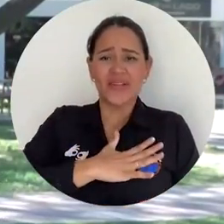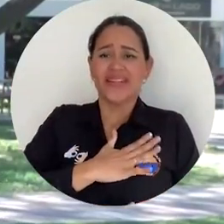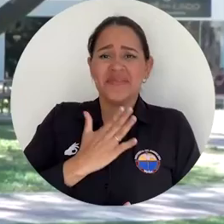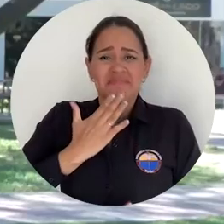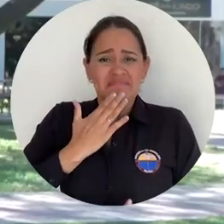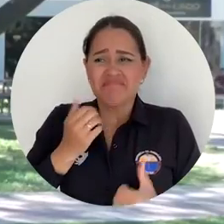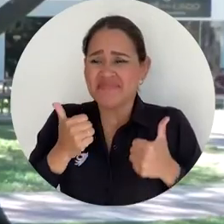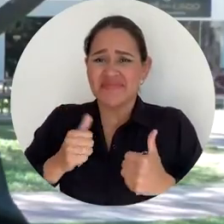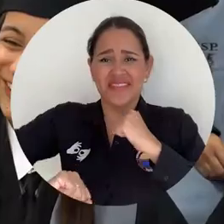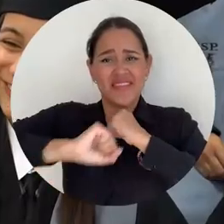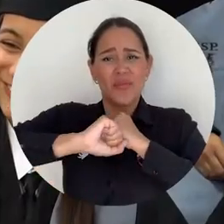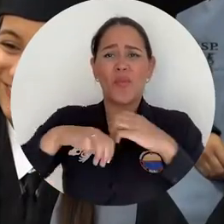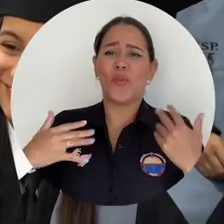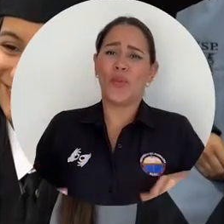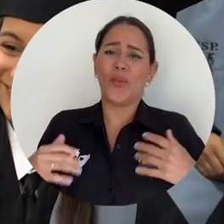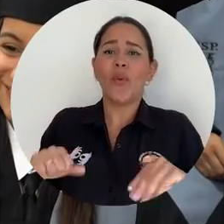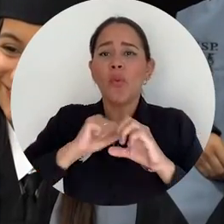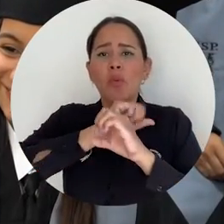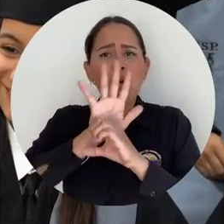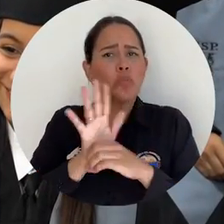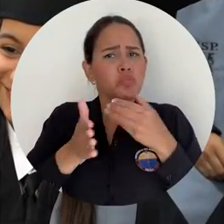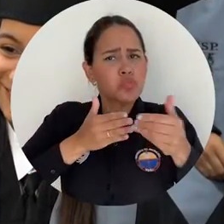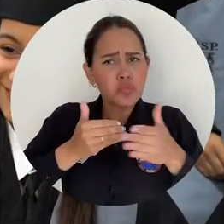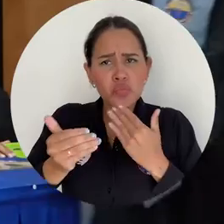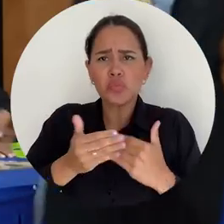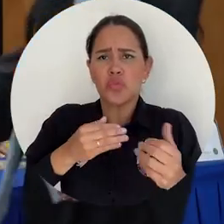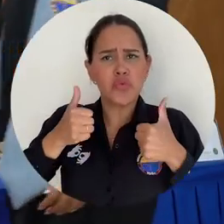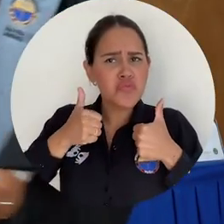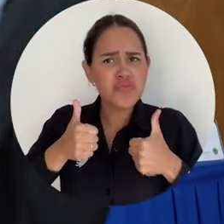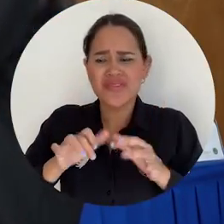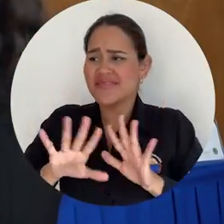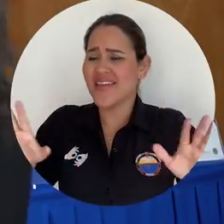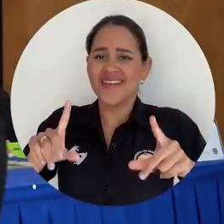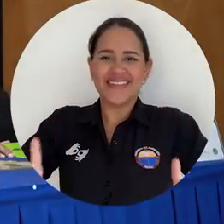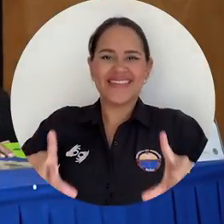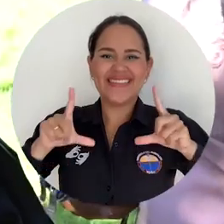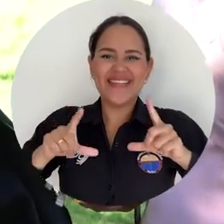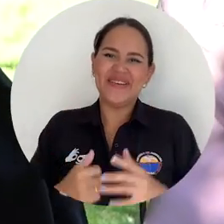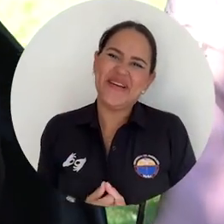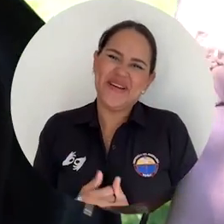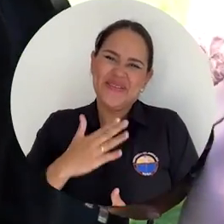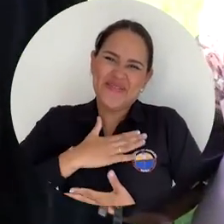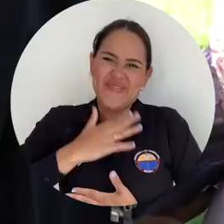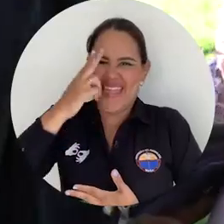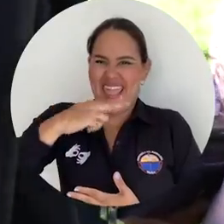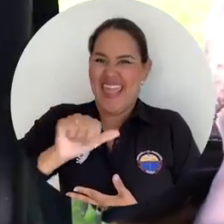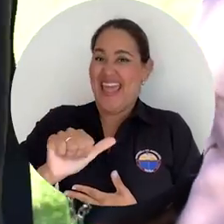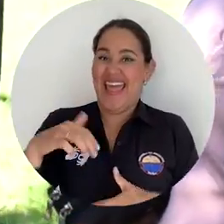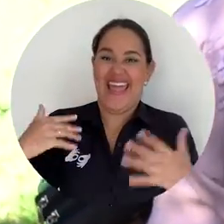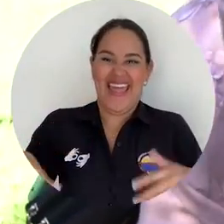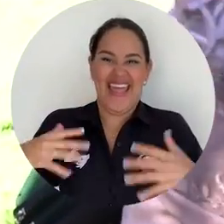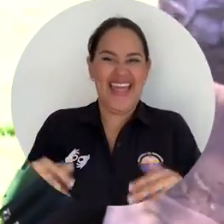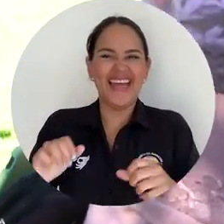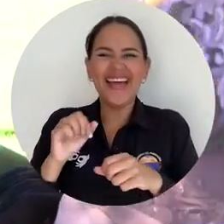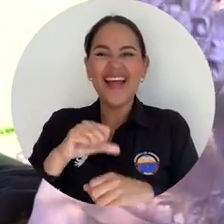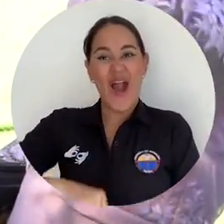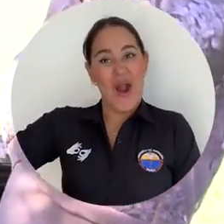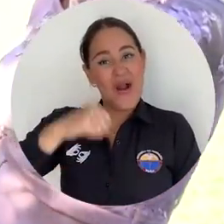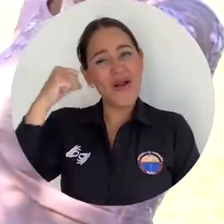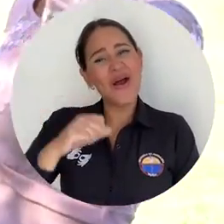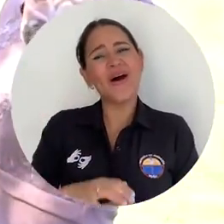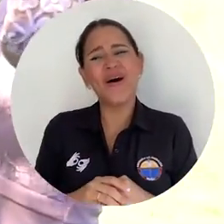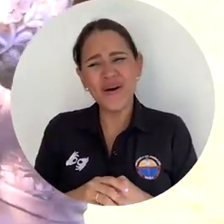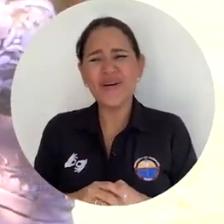facilidades también para hacerla y que a pesar de la pandemia Pues todos se haya desarrollado de la mejor manera mi hija creo que